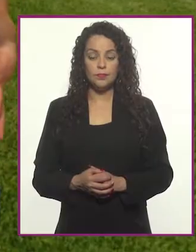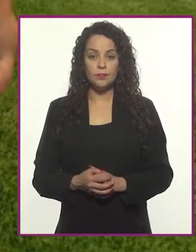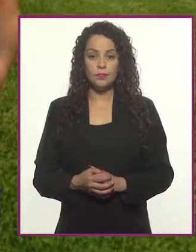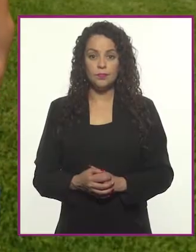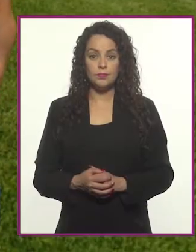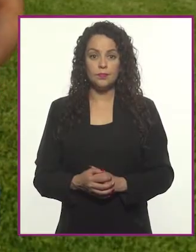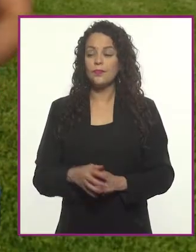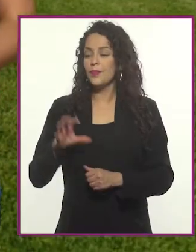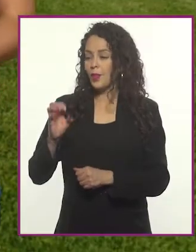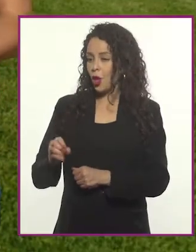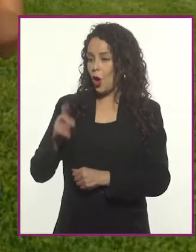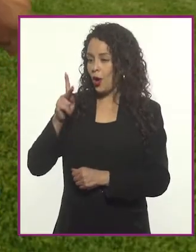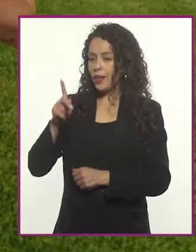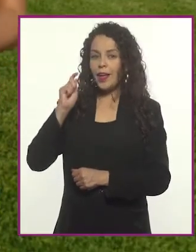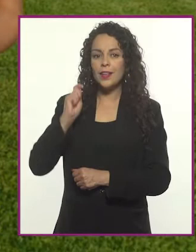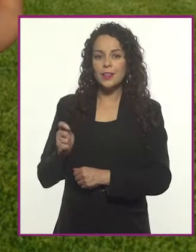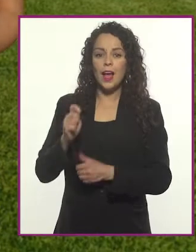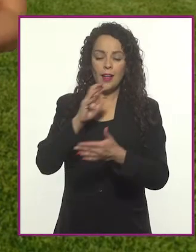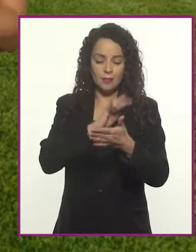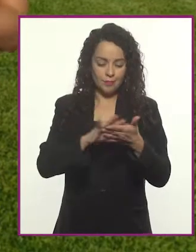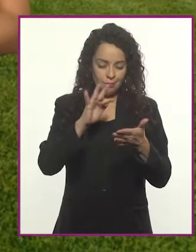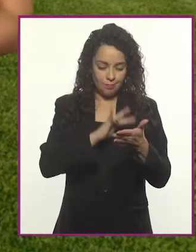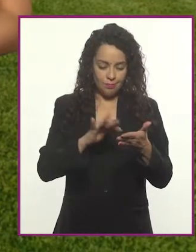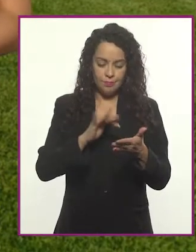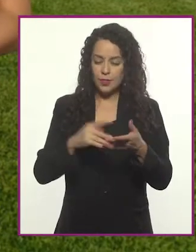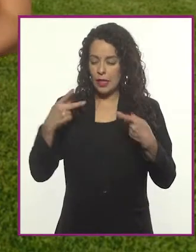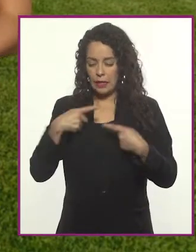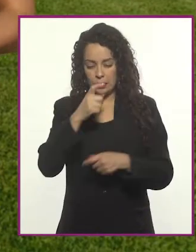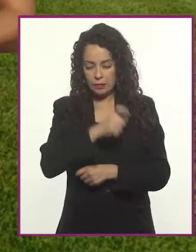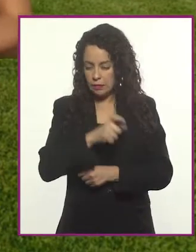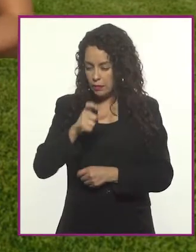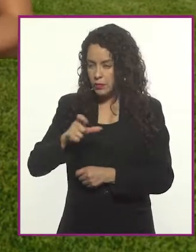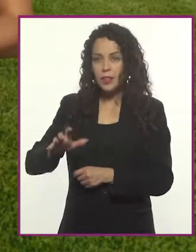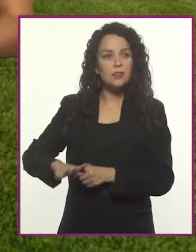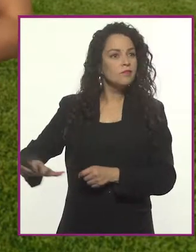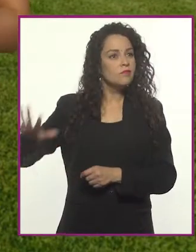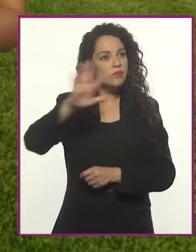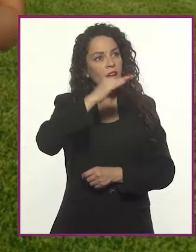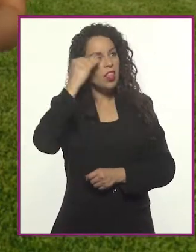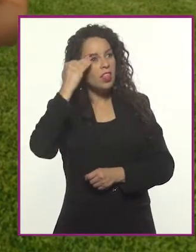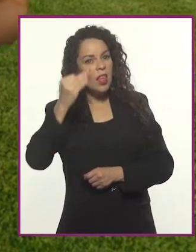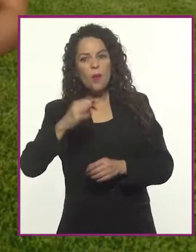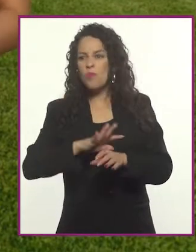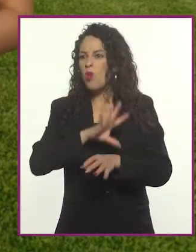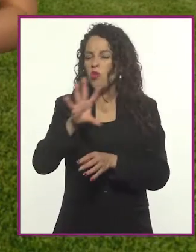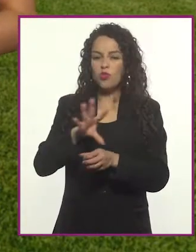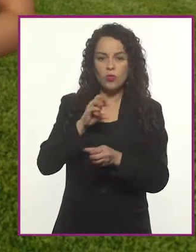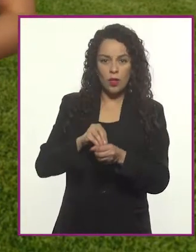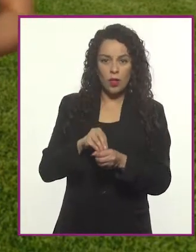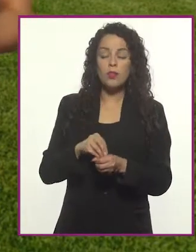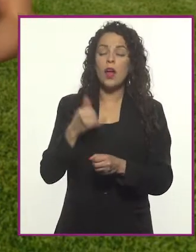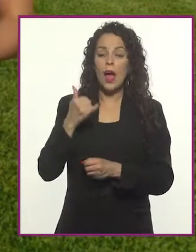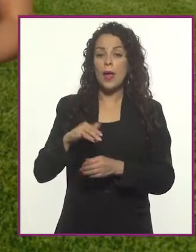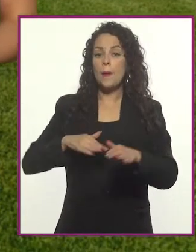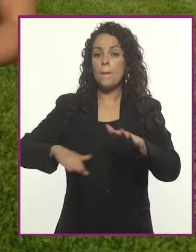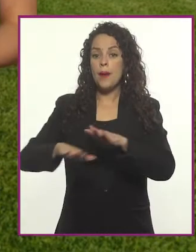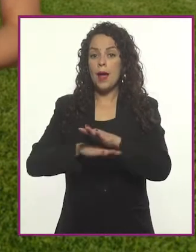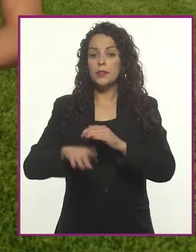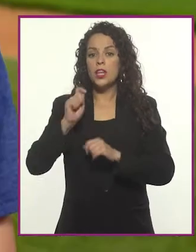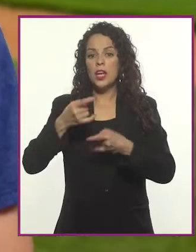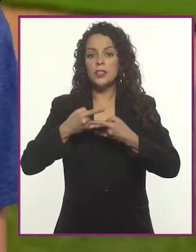Ok, hablamos del mundo narrado, los personajes, el tiempo y la trama, y explicamos la estructura básica de una